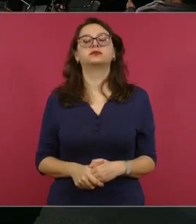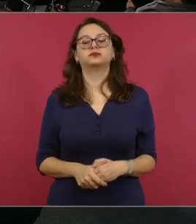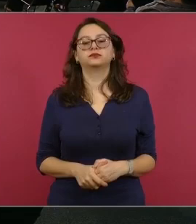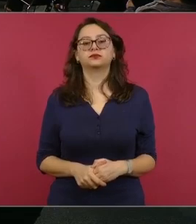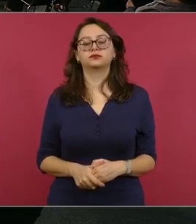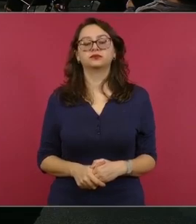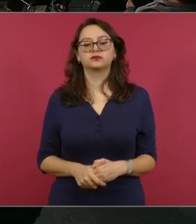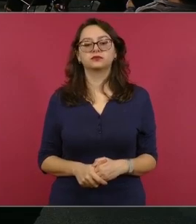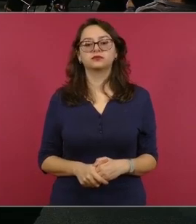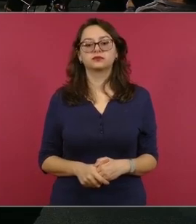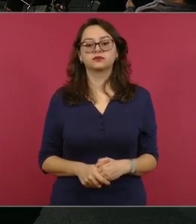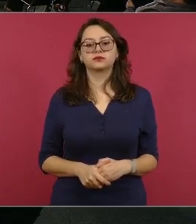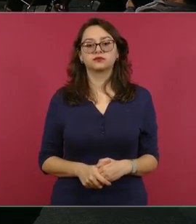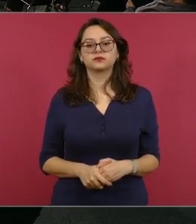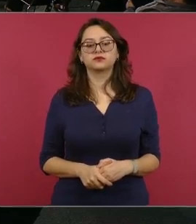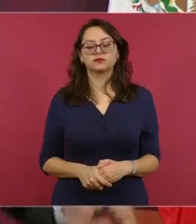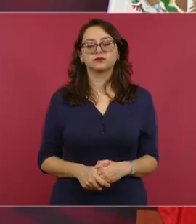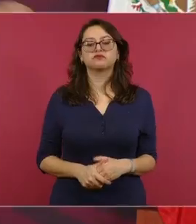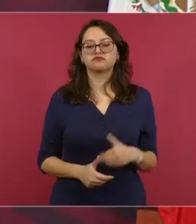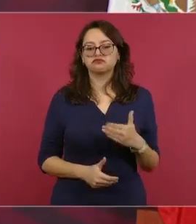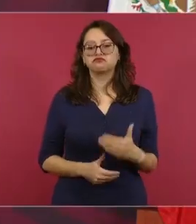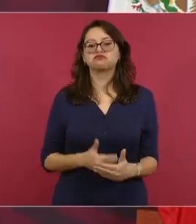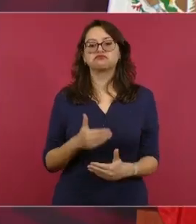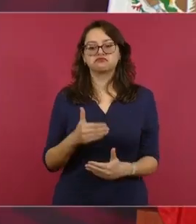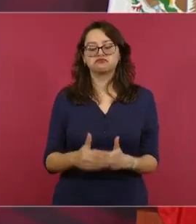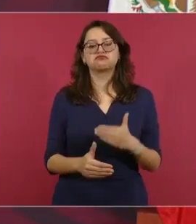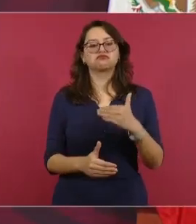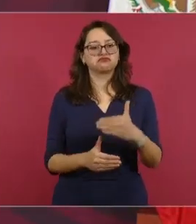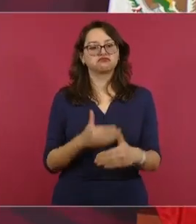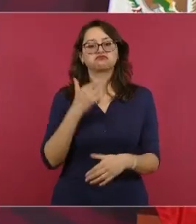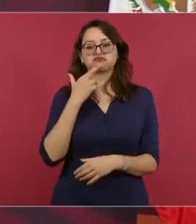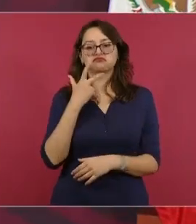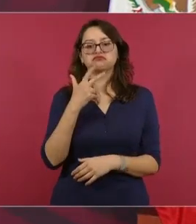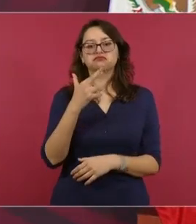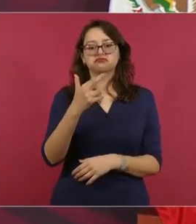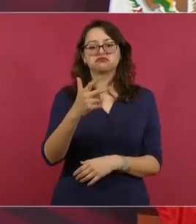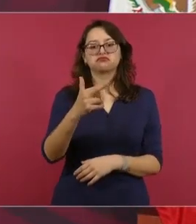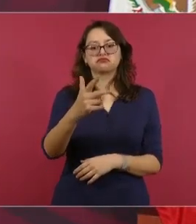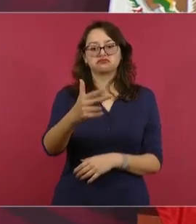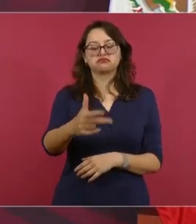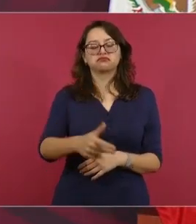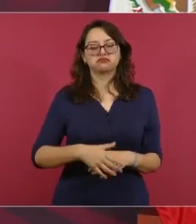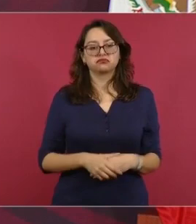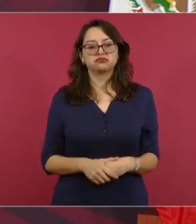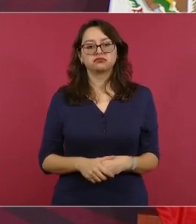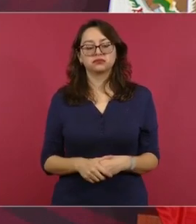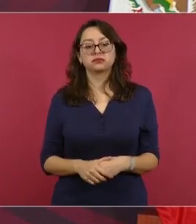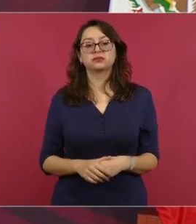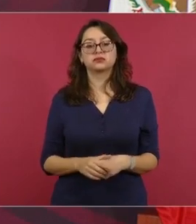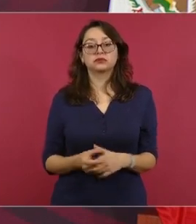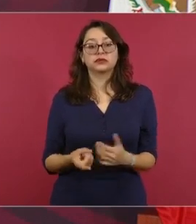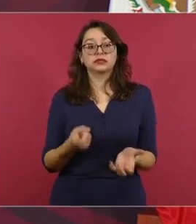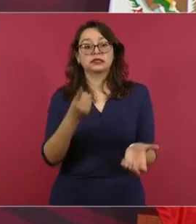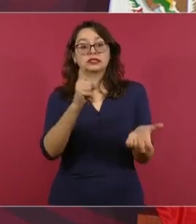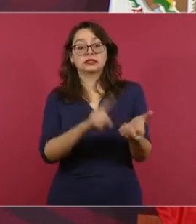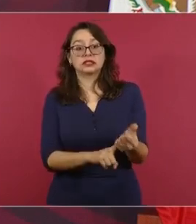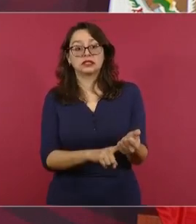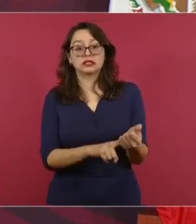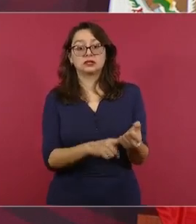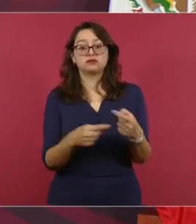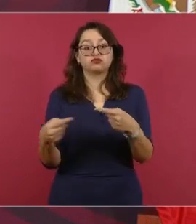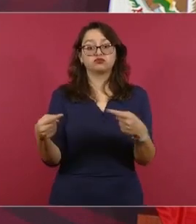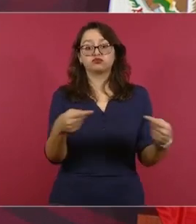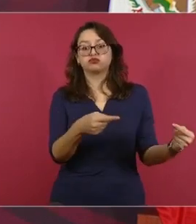Ya se está avanzando y sí hay una discrepancia al interior.